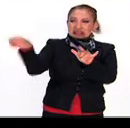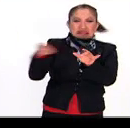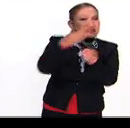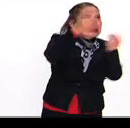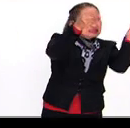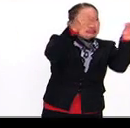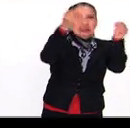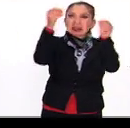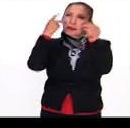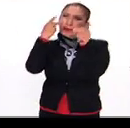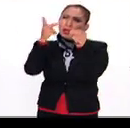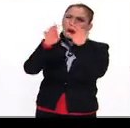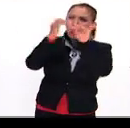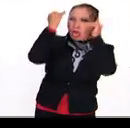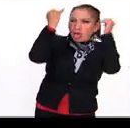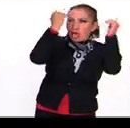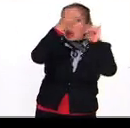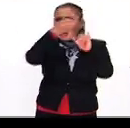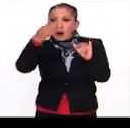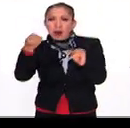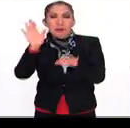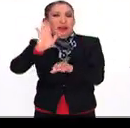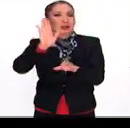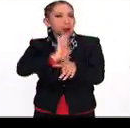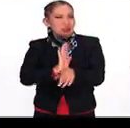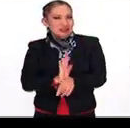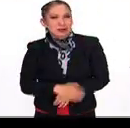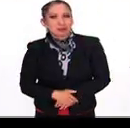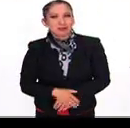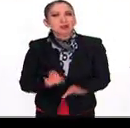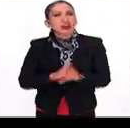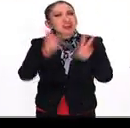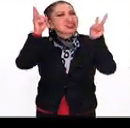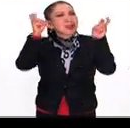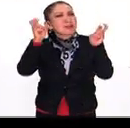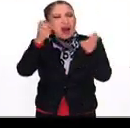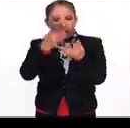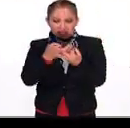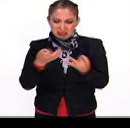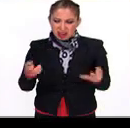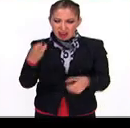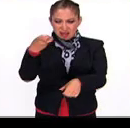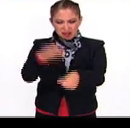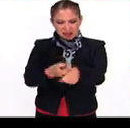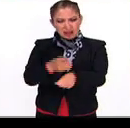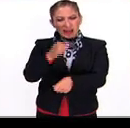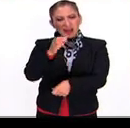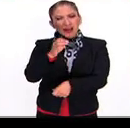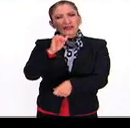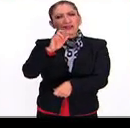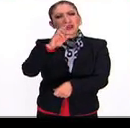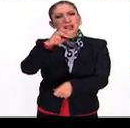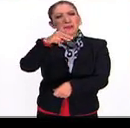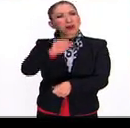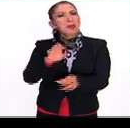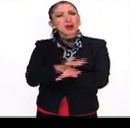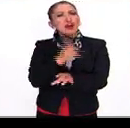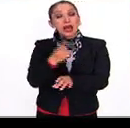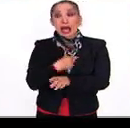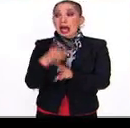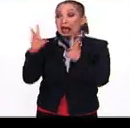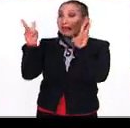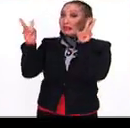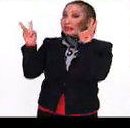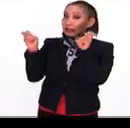especie de montaje cinematográfico en buena medida. ¿Por qué Tierra Firme? Parece obvio, muy pero bien. Me da mucha idea de nuevamente, que es, el título